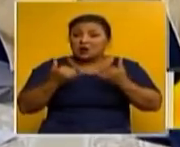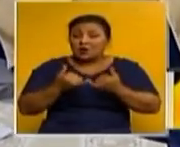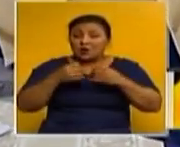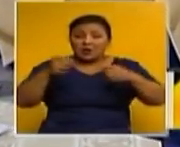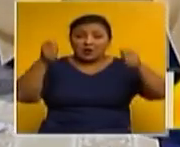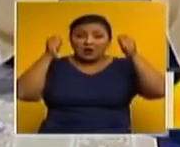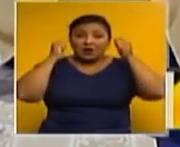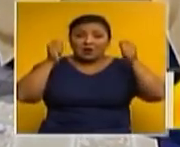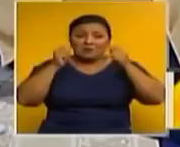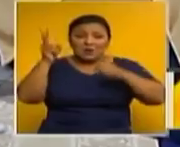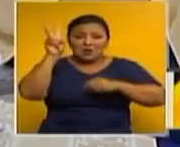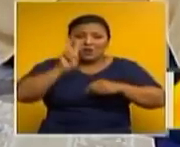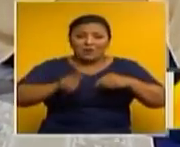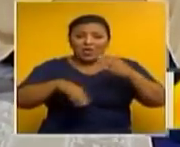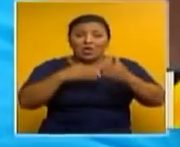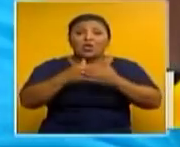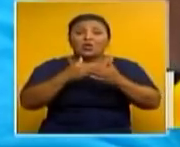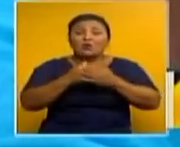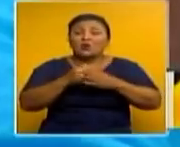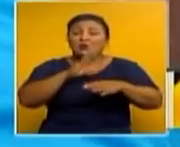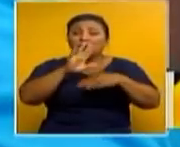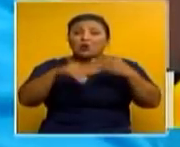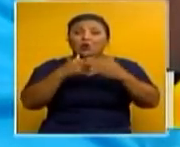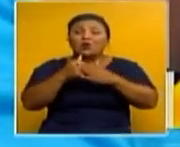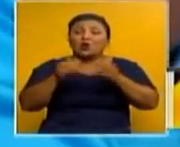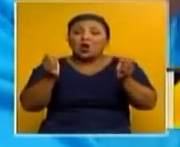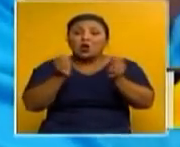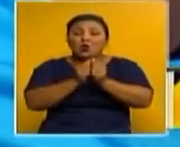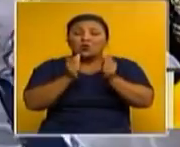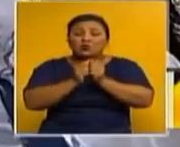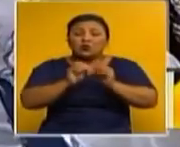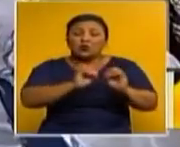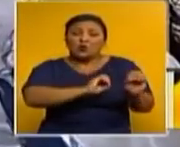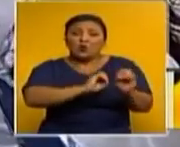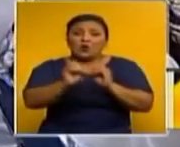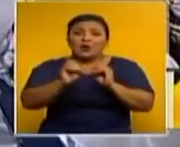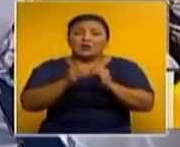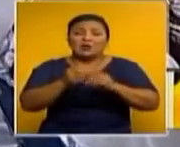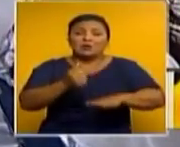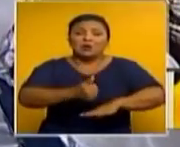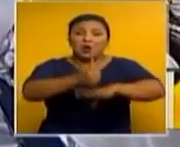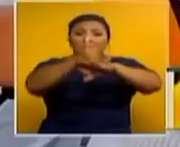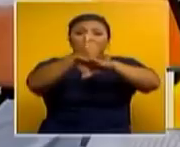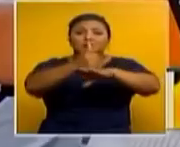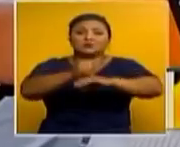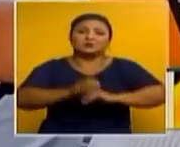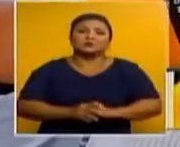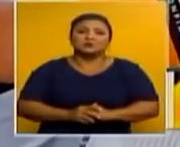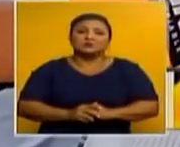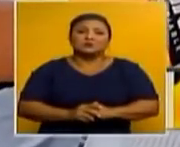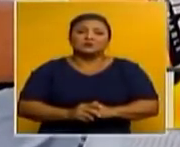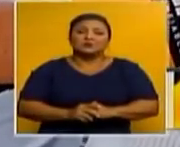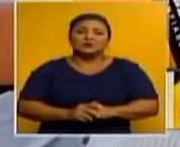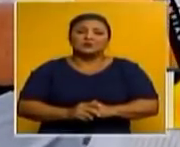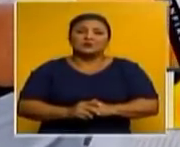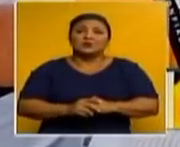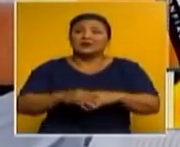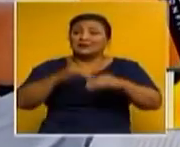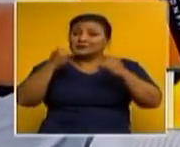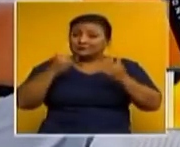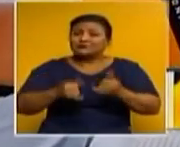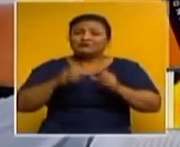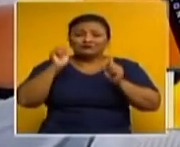emprendió una veeduría ciudadana y la creación de alianzas con organismos y autoridades competentes. Estamos